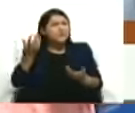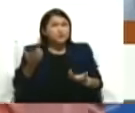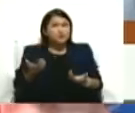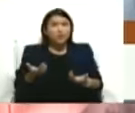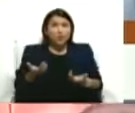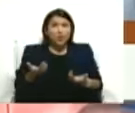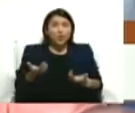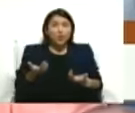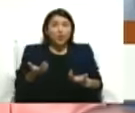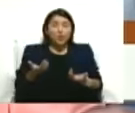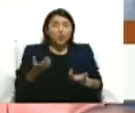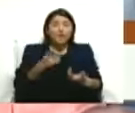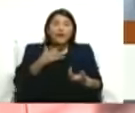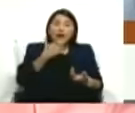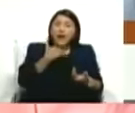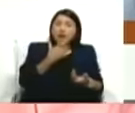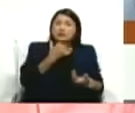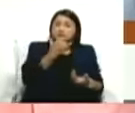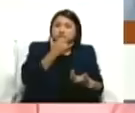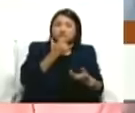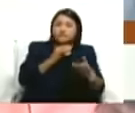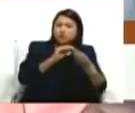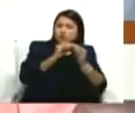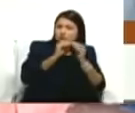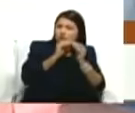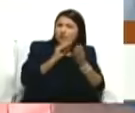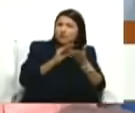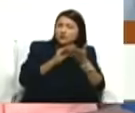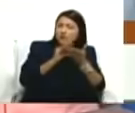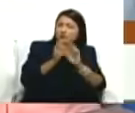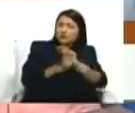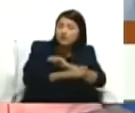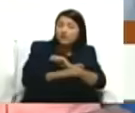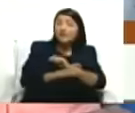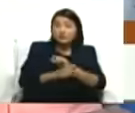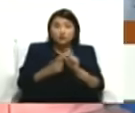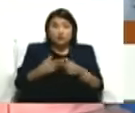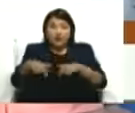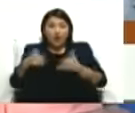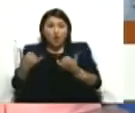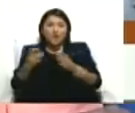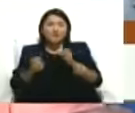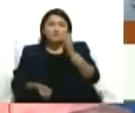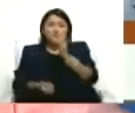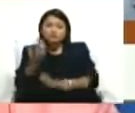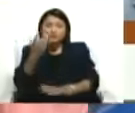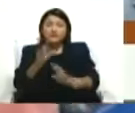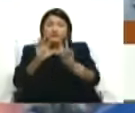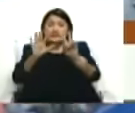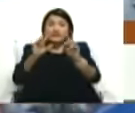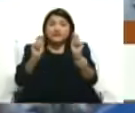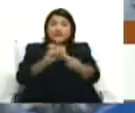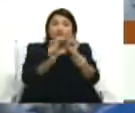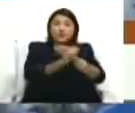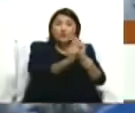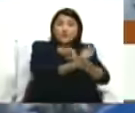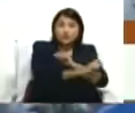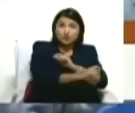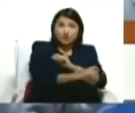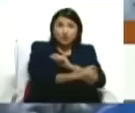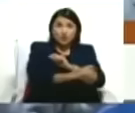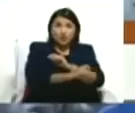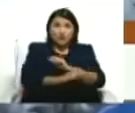lo que tengamos que corregir, y por eso las 7 transformaciones, para el devenir, los desafíos que tenemos